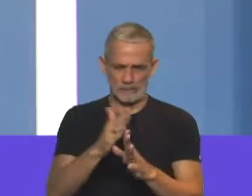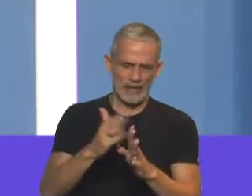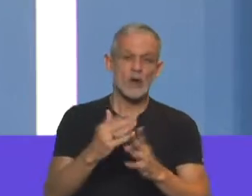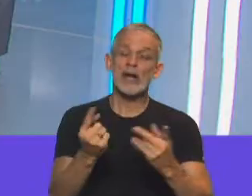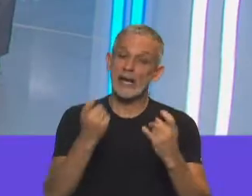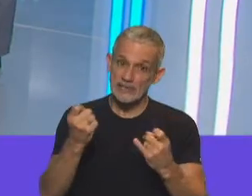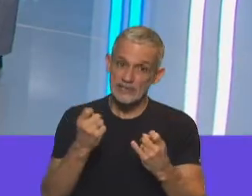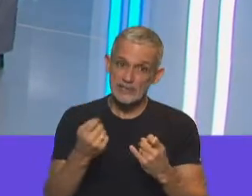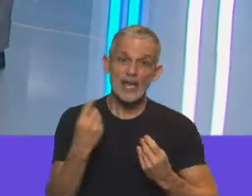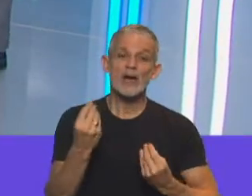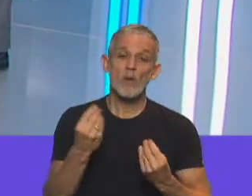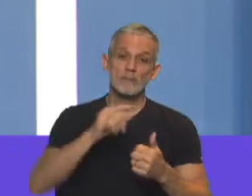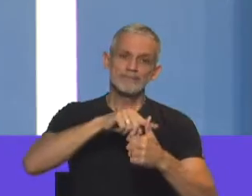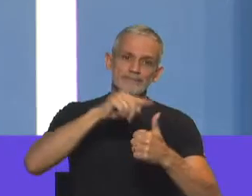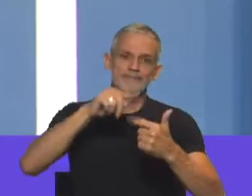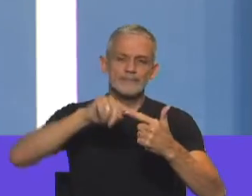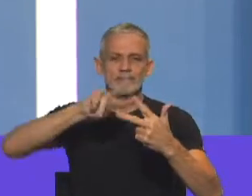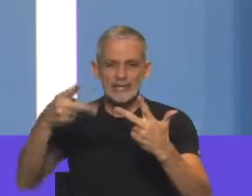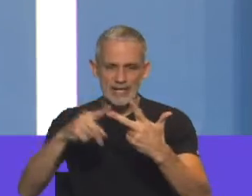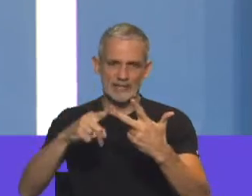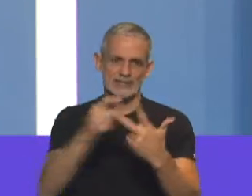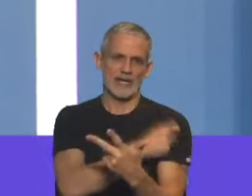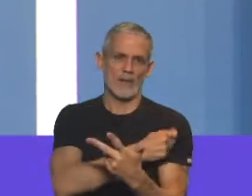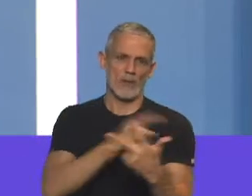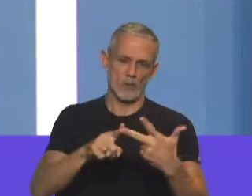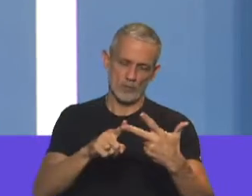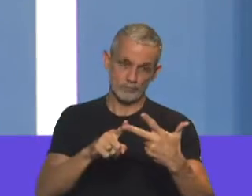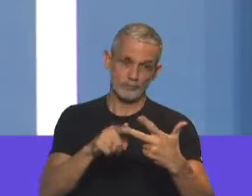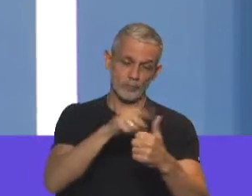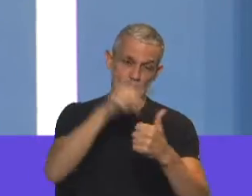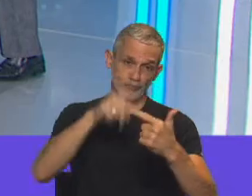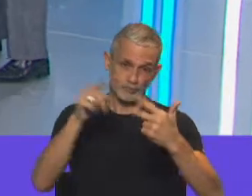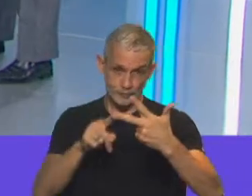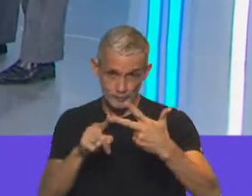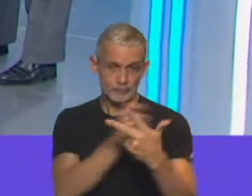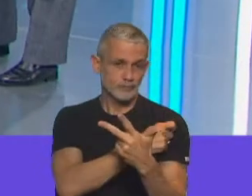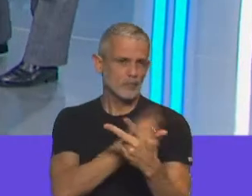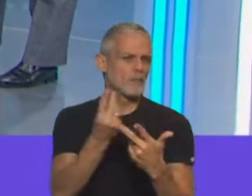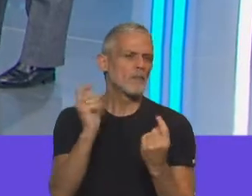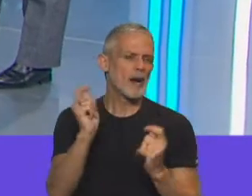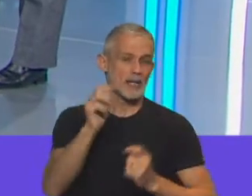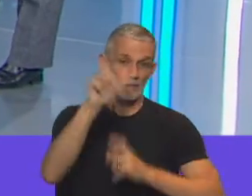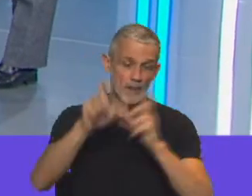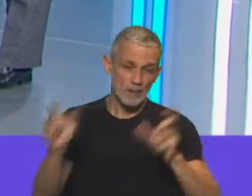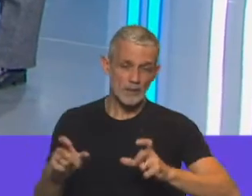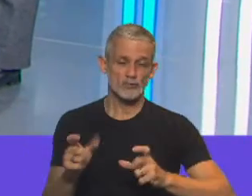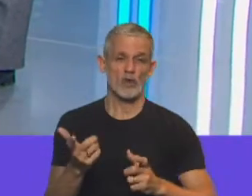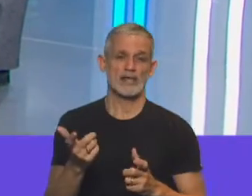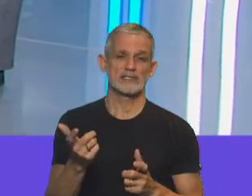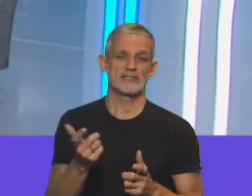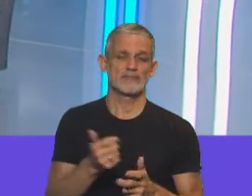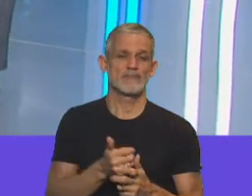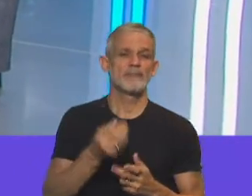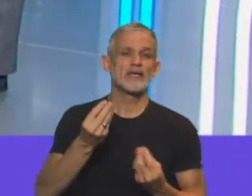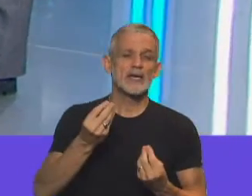necesario una tercera dosis tercera dosis 1 2 3 para aquellas personas aquellos seres humanos